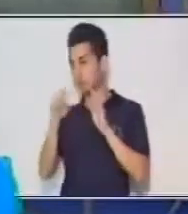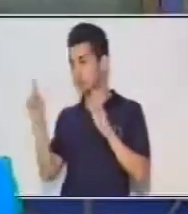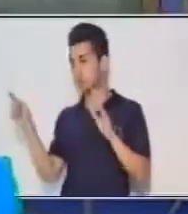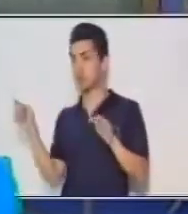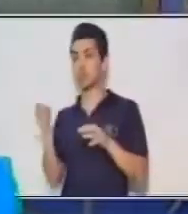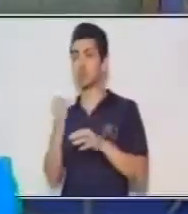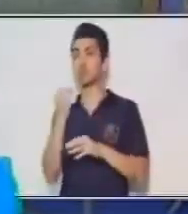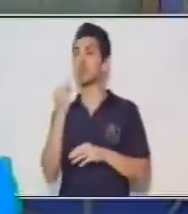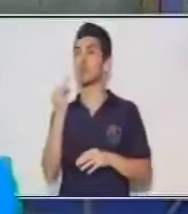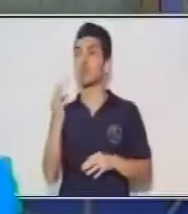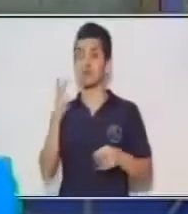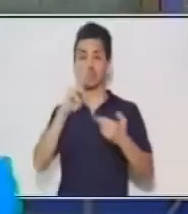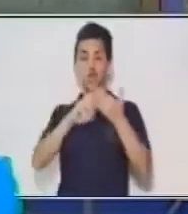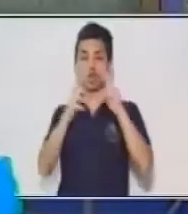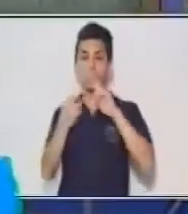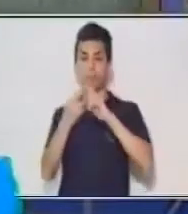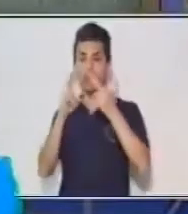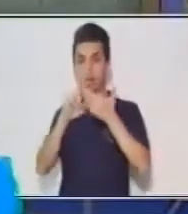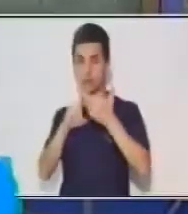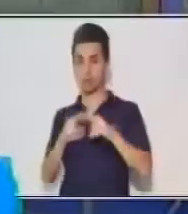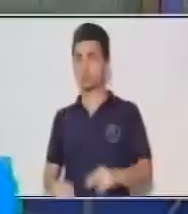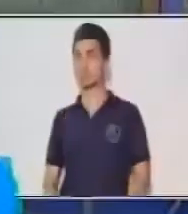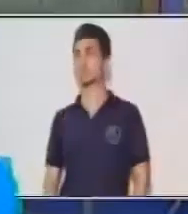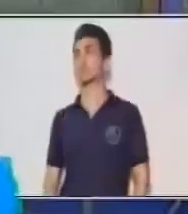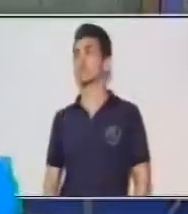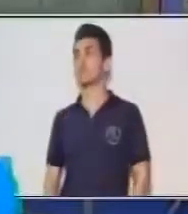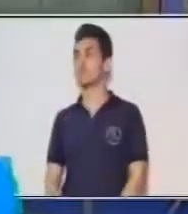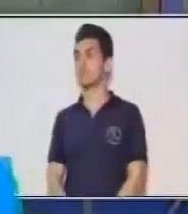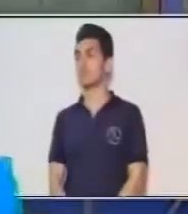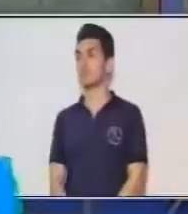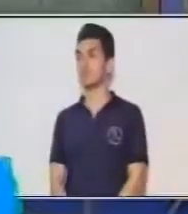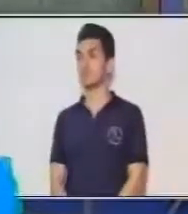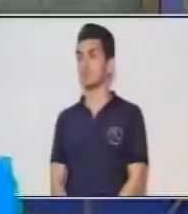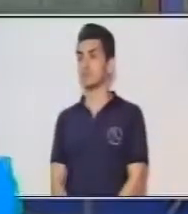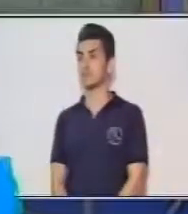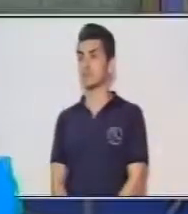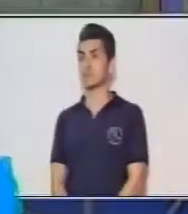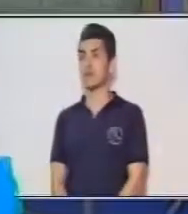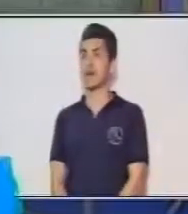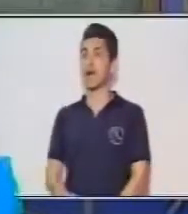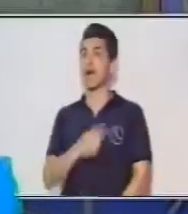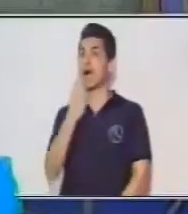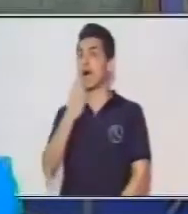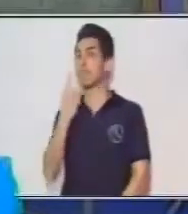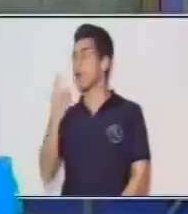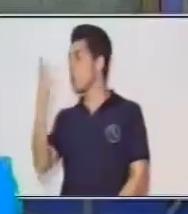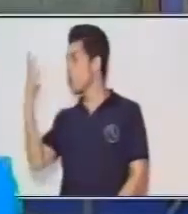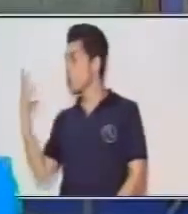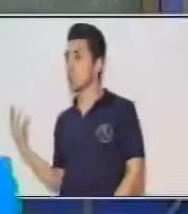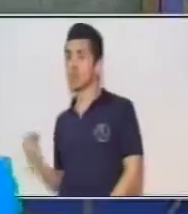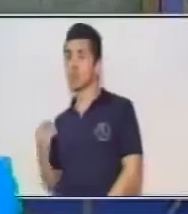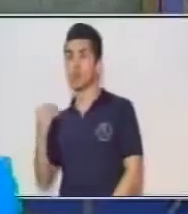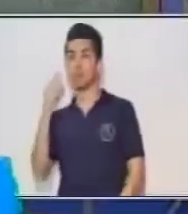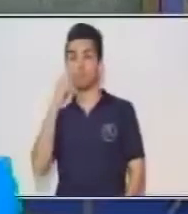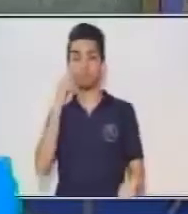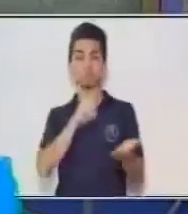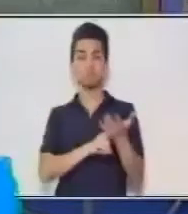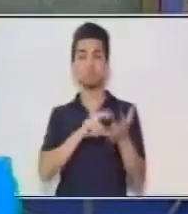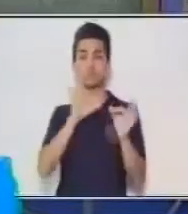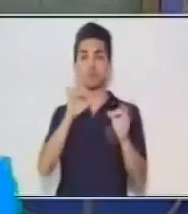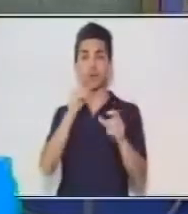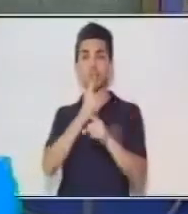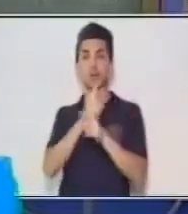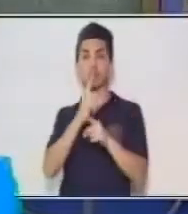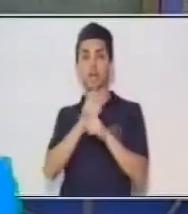números romanos. Vamos viendo que cada una se aplica